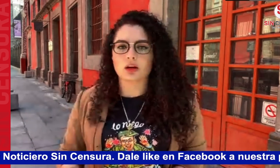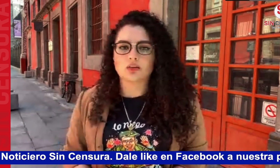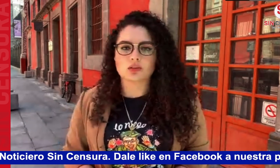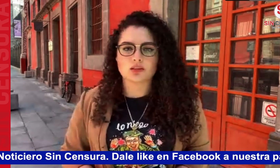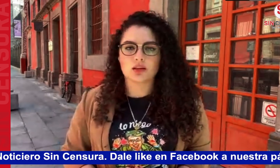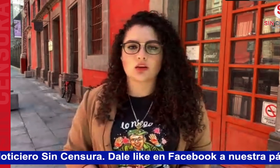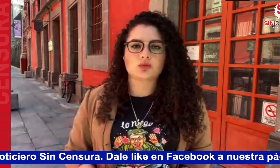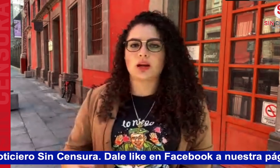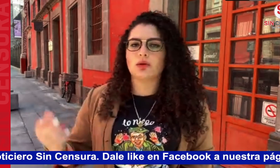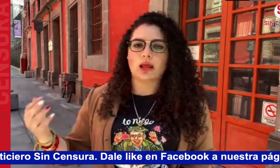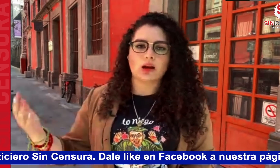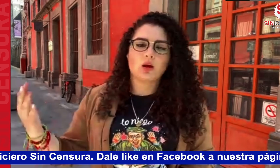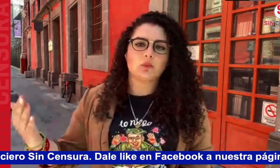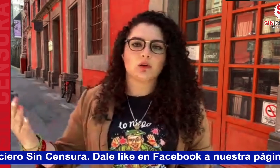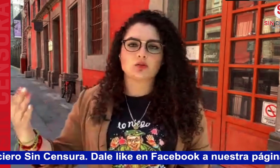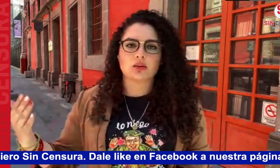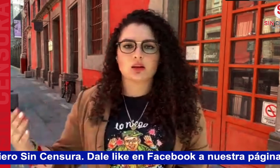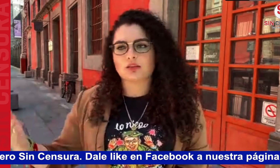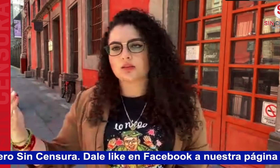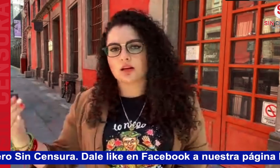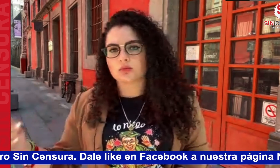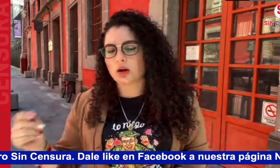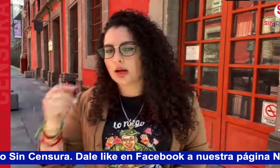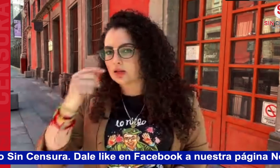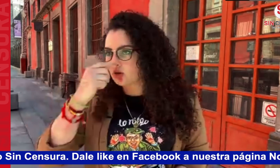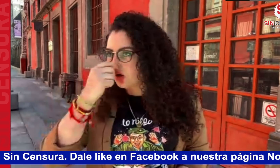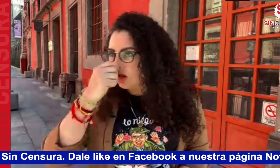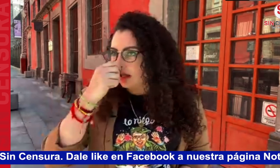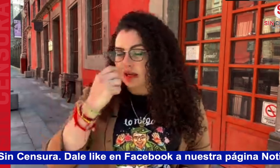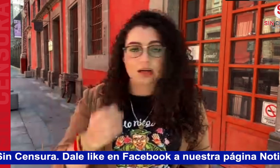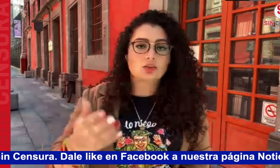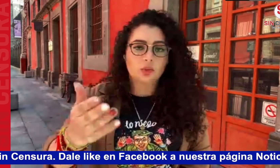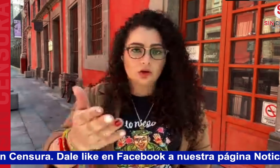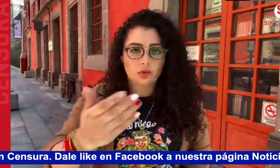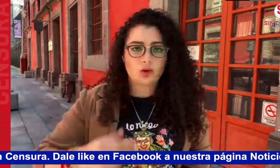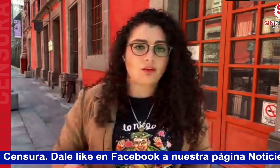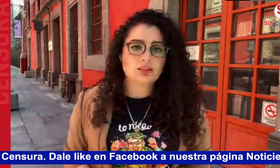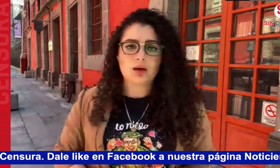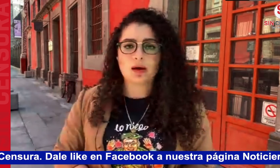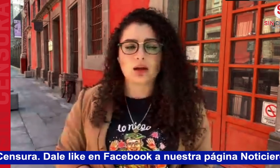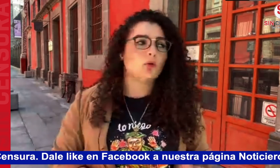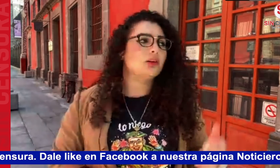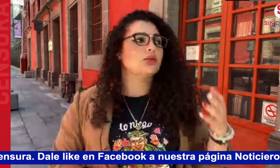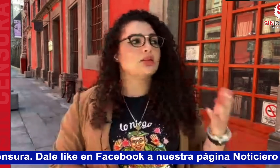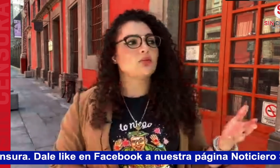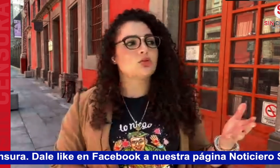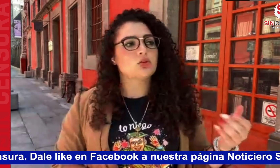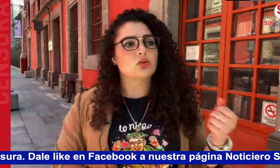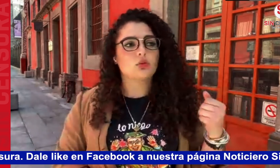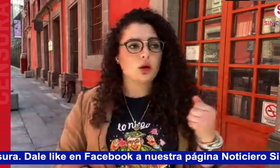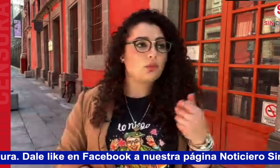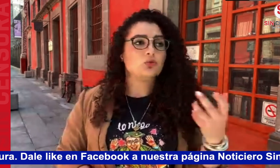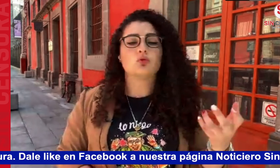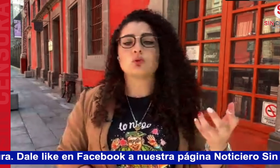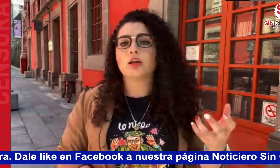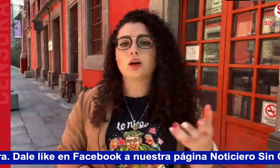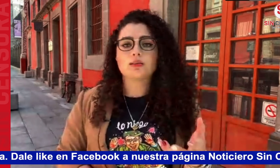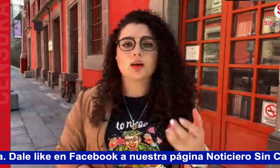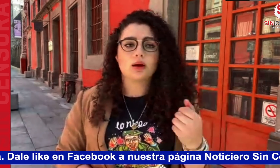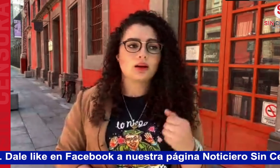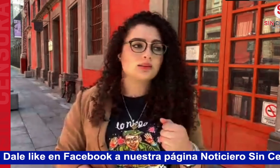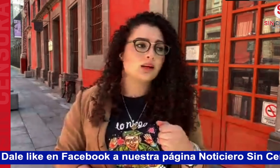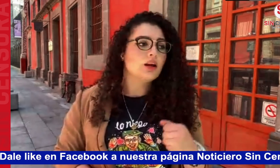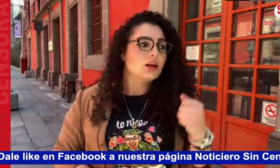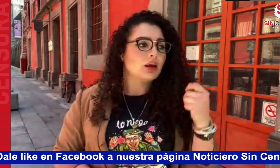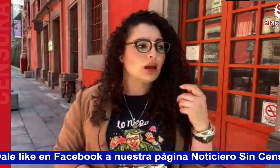de funcionarios decir que ellos van a velar por los intereses de las mujeres, ¿no? En el caso, por ejemplo, de un cabeza de vaca, ¿cuántas veces hemos escuchado a un